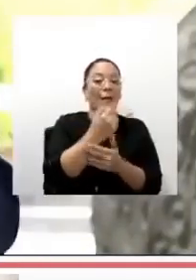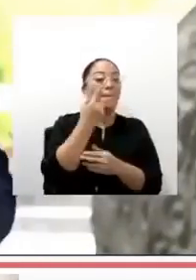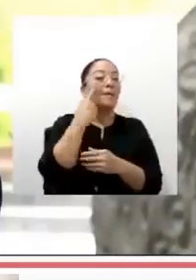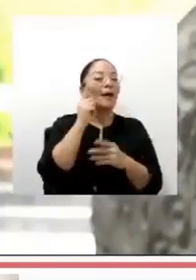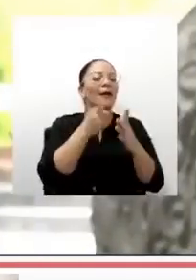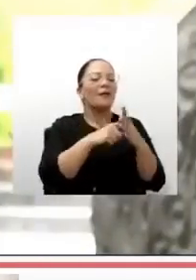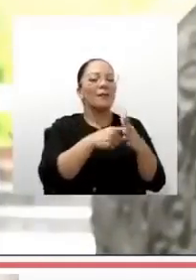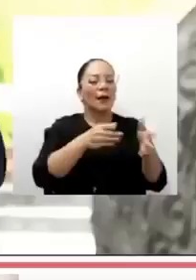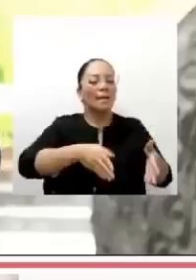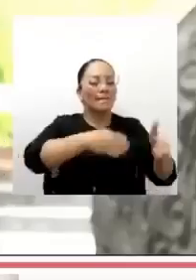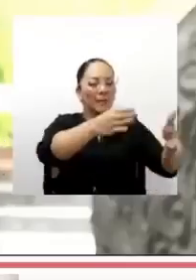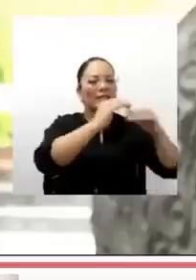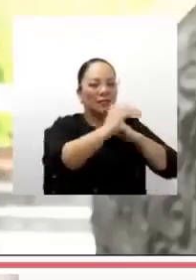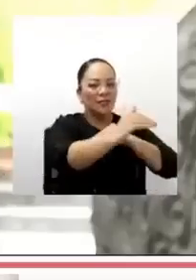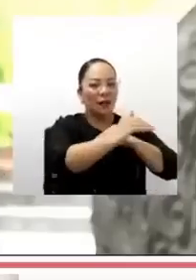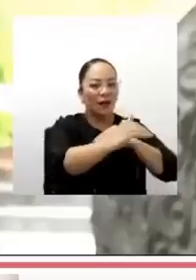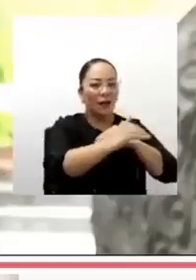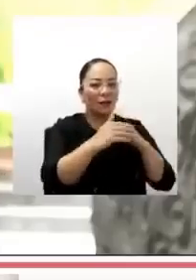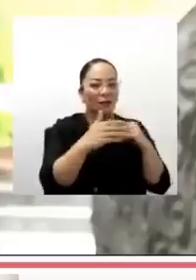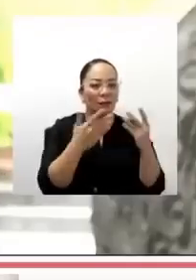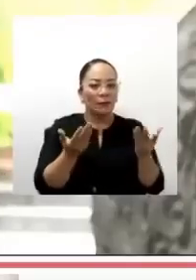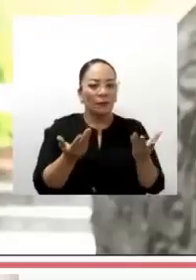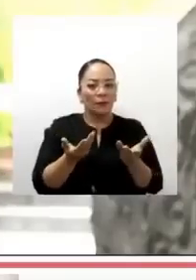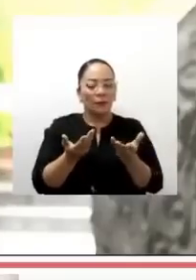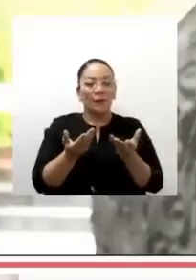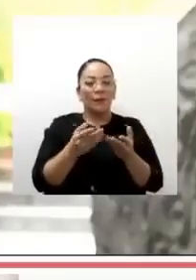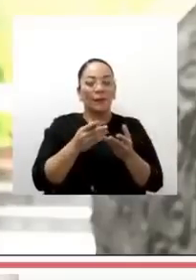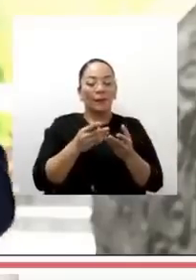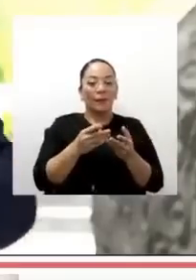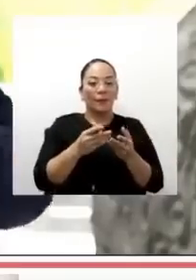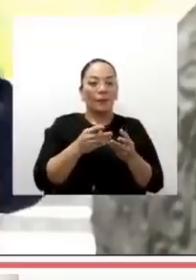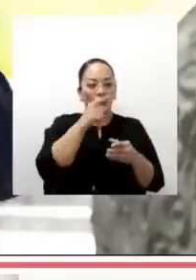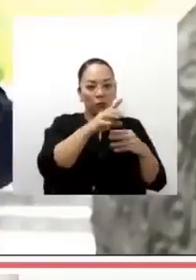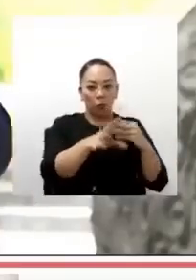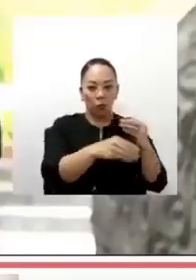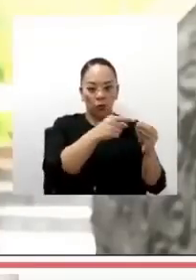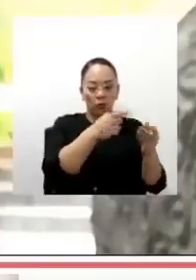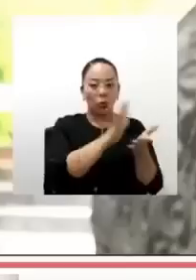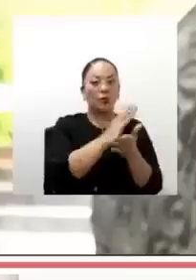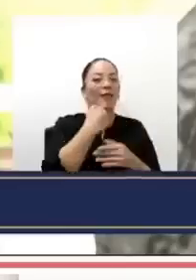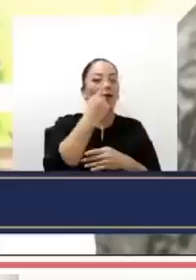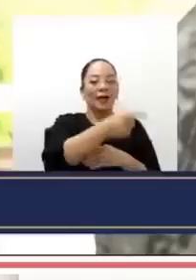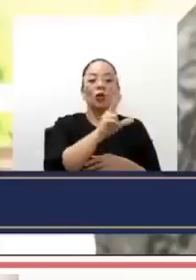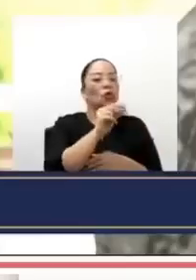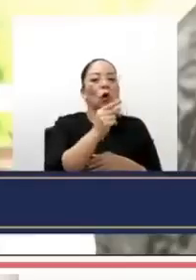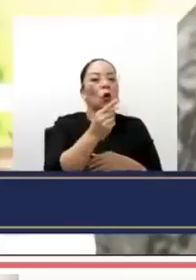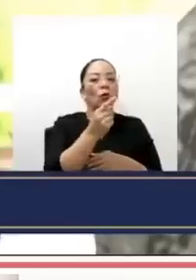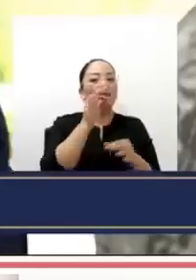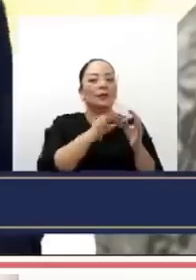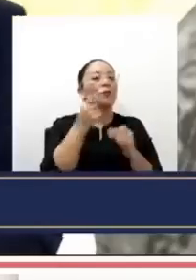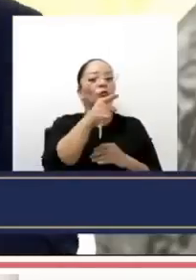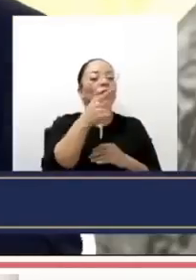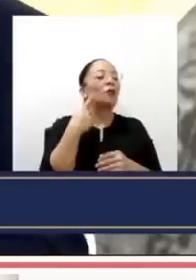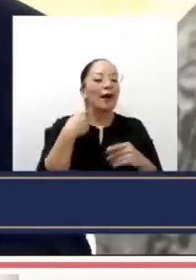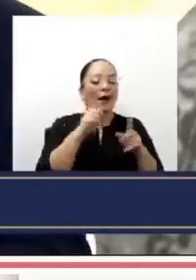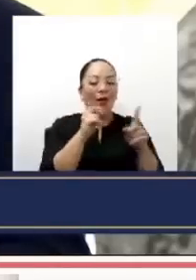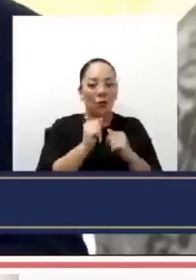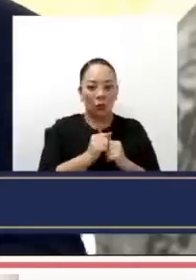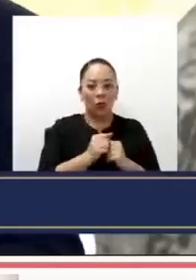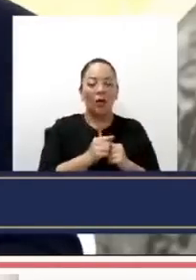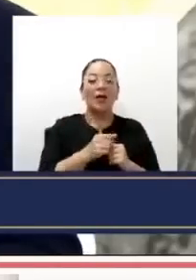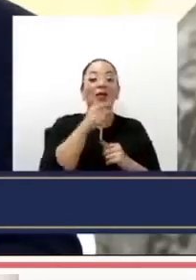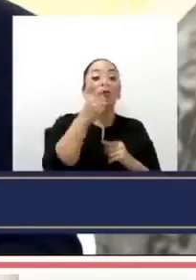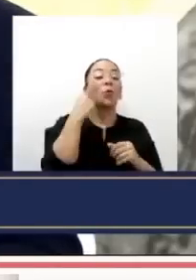reparar la pista. Pero, a ver, usted incluyó eso en un decreto no porque a usted le dio la gana, fue porque la